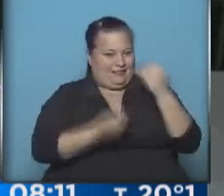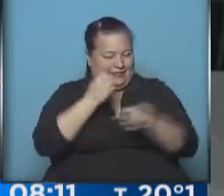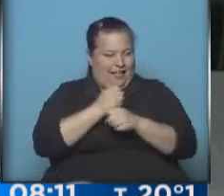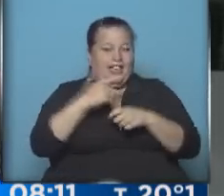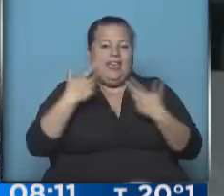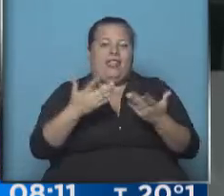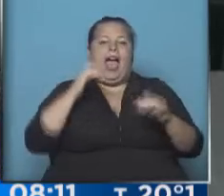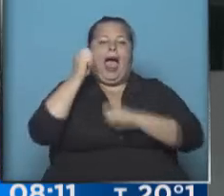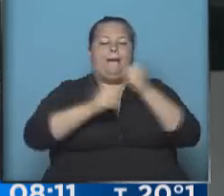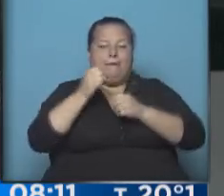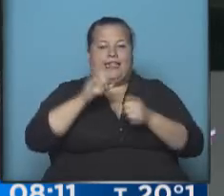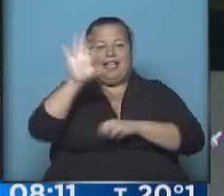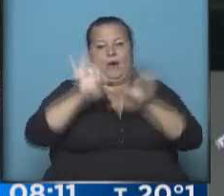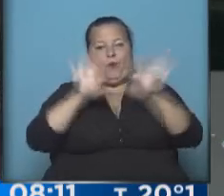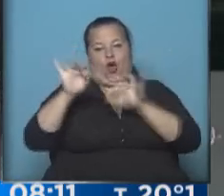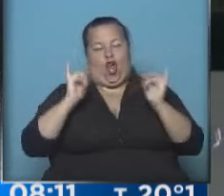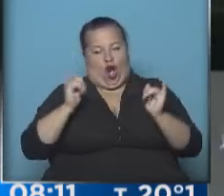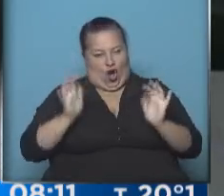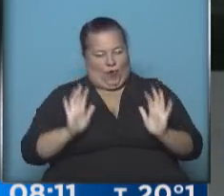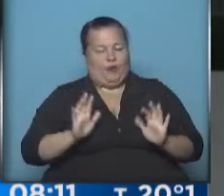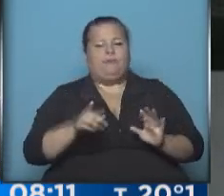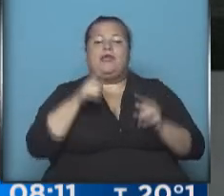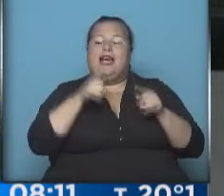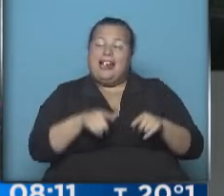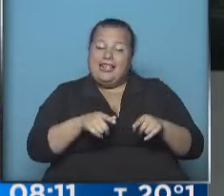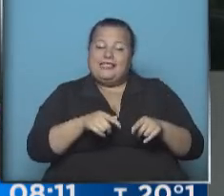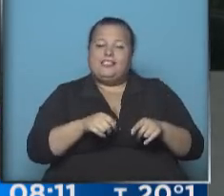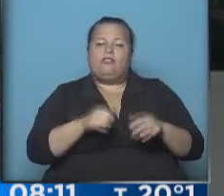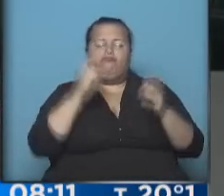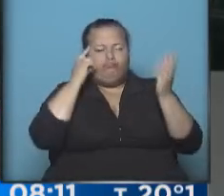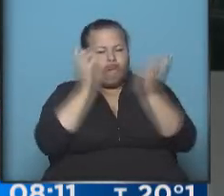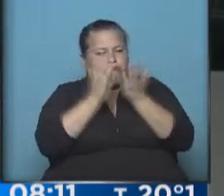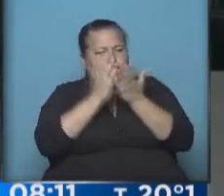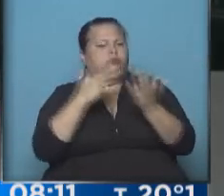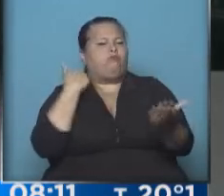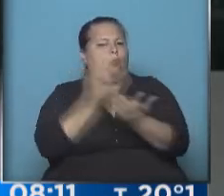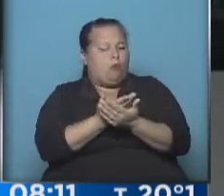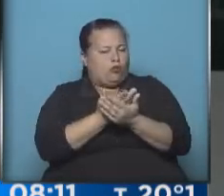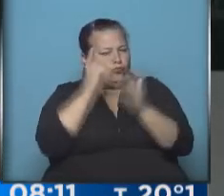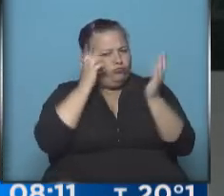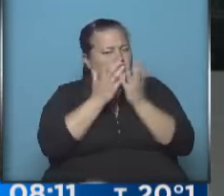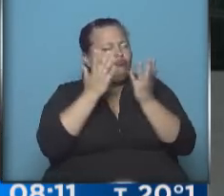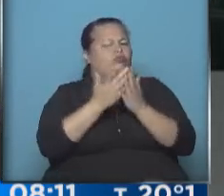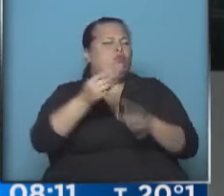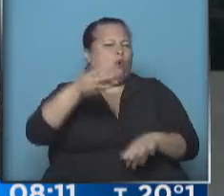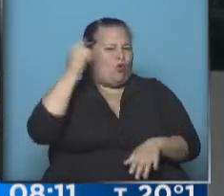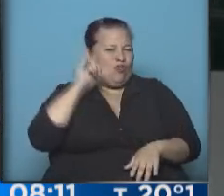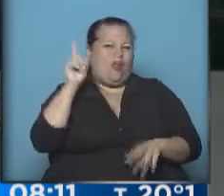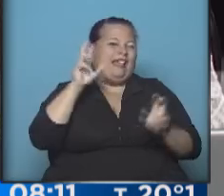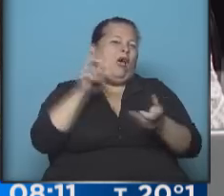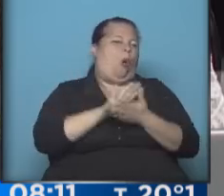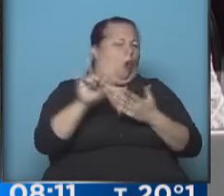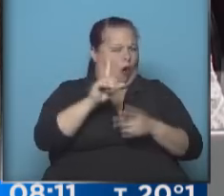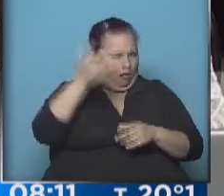impulsas que las empresas contraten personal joven esto se estudió se propuso y se analizó muchas veces no es un tema